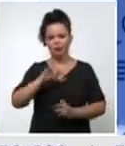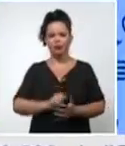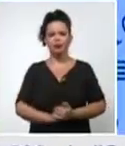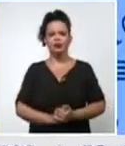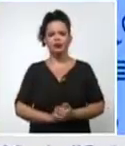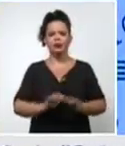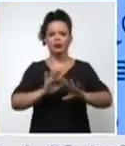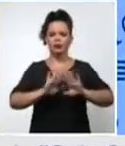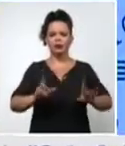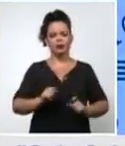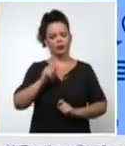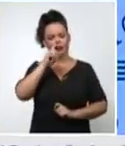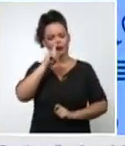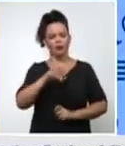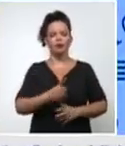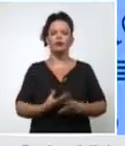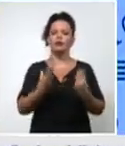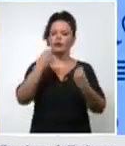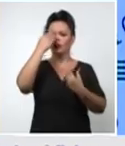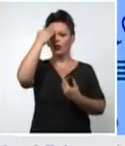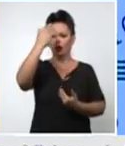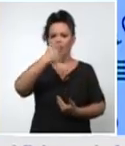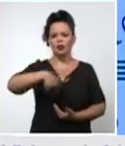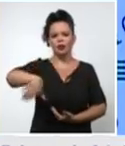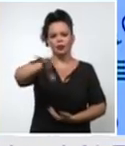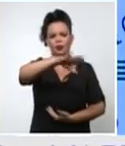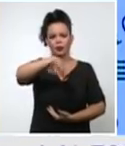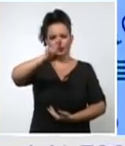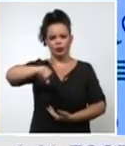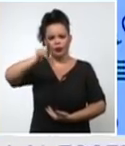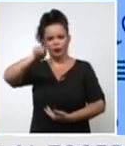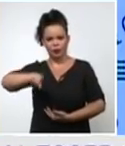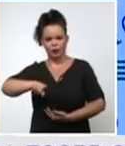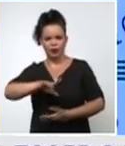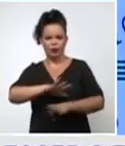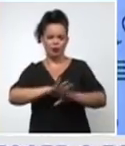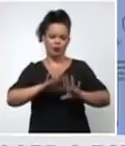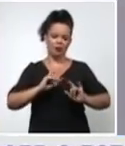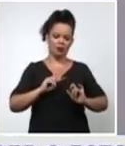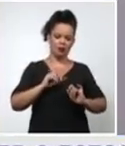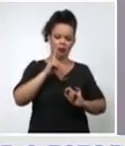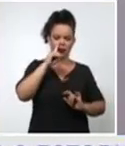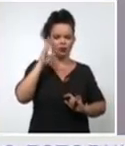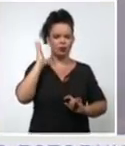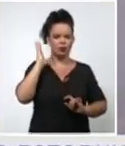El agradecimiento también para usted, para todos los que nos siguen. Devolvemos la señal a los estudios centrales.